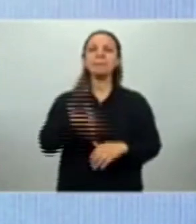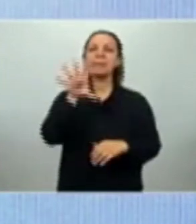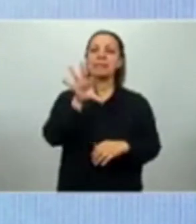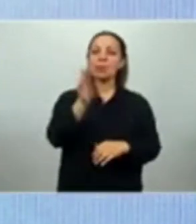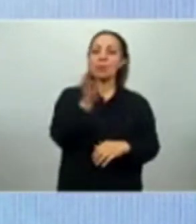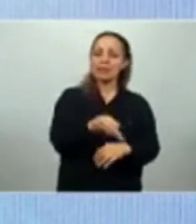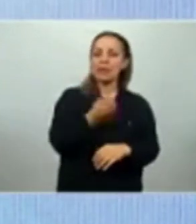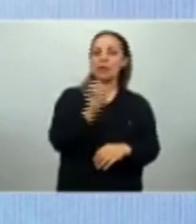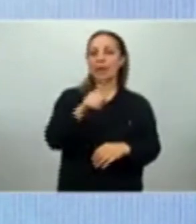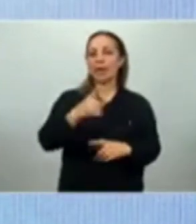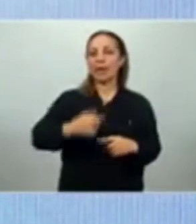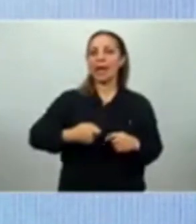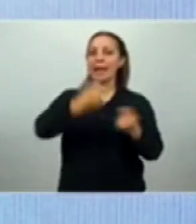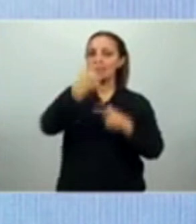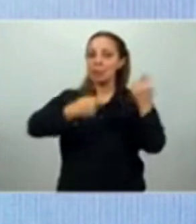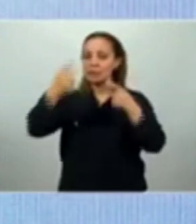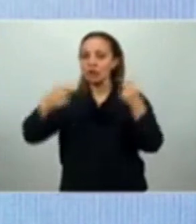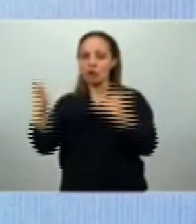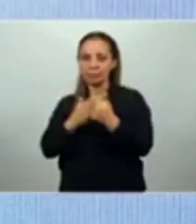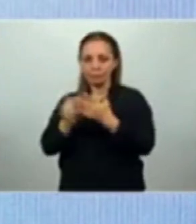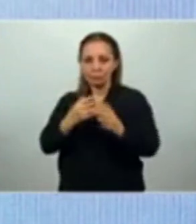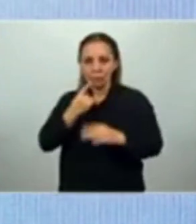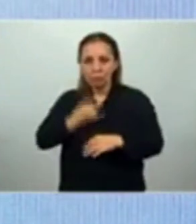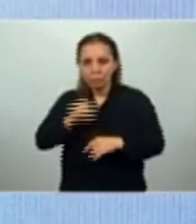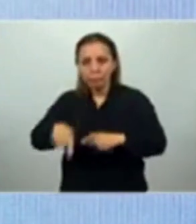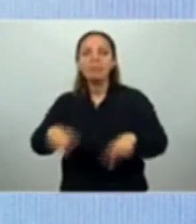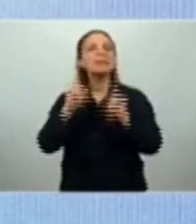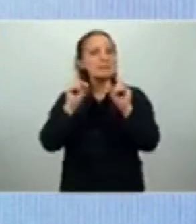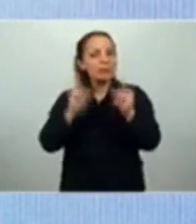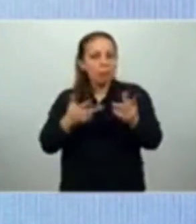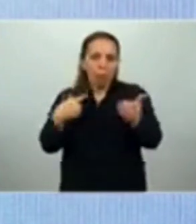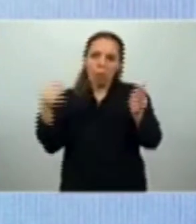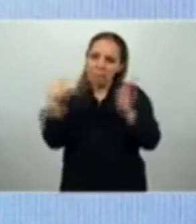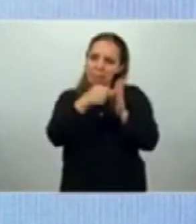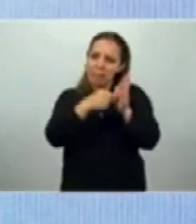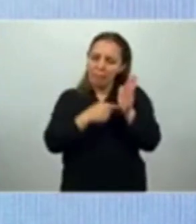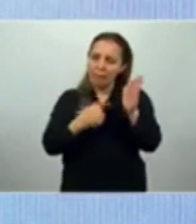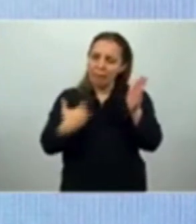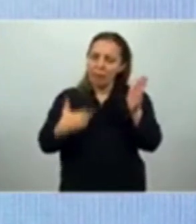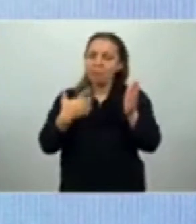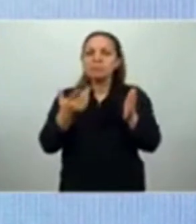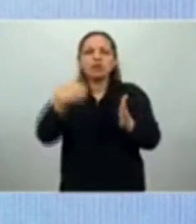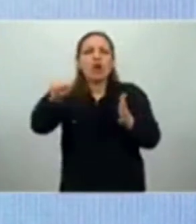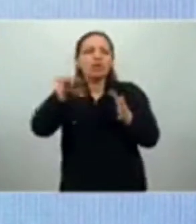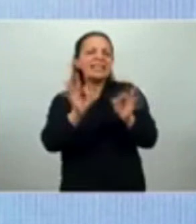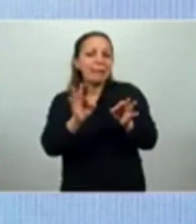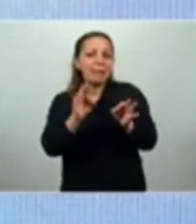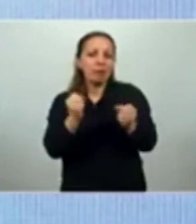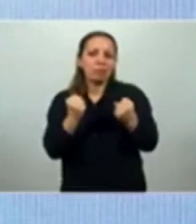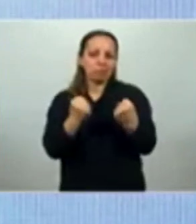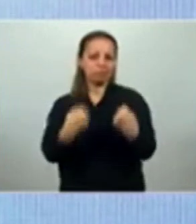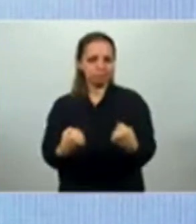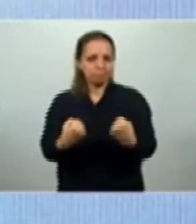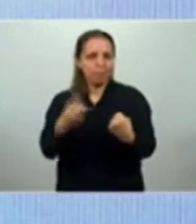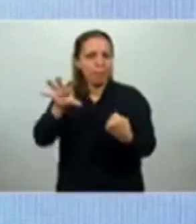50% de las exportaciones manufactureras y podría seguir hablando. Creo que se comprende bien, se conoce, de alguna manera